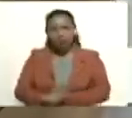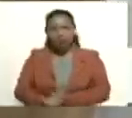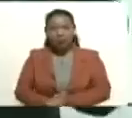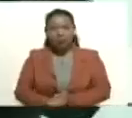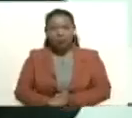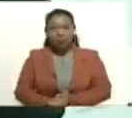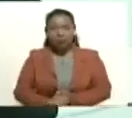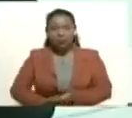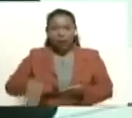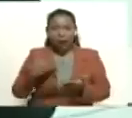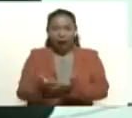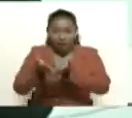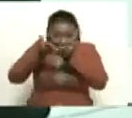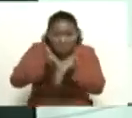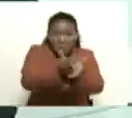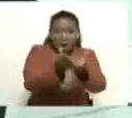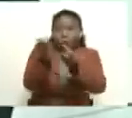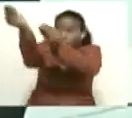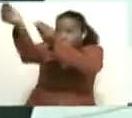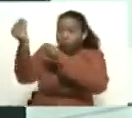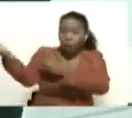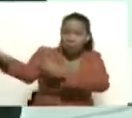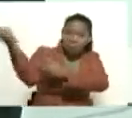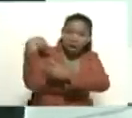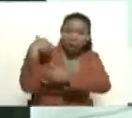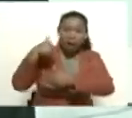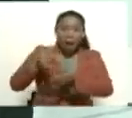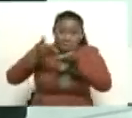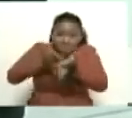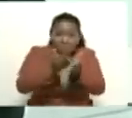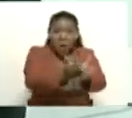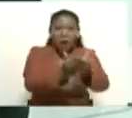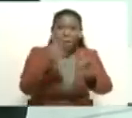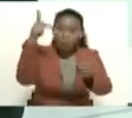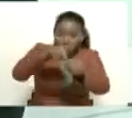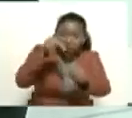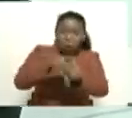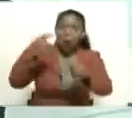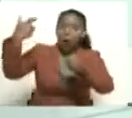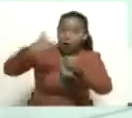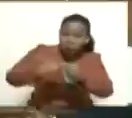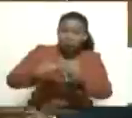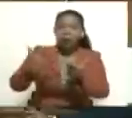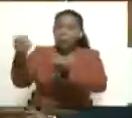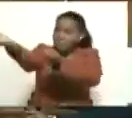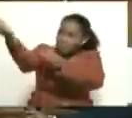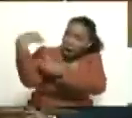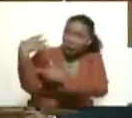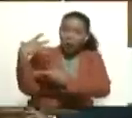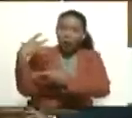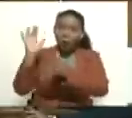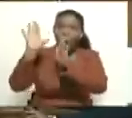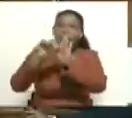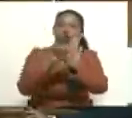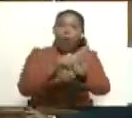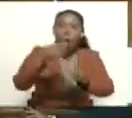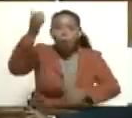que hasta barcos con petróleo y gasolina nos mandó, y hasta barcos con petróleo y gasolina que nos mandó Irán, se los robó Donald